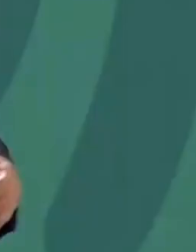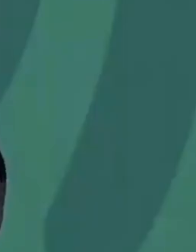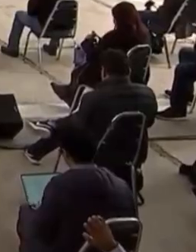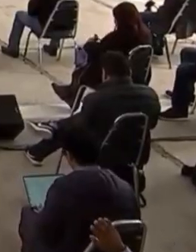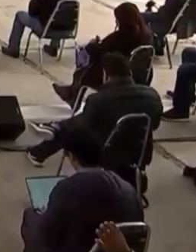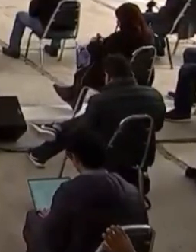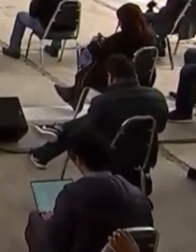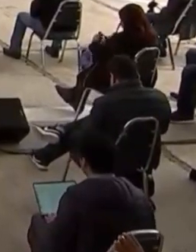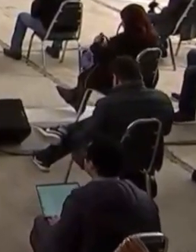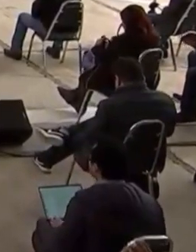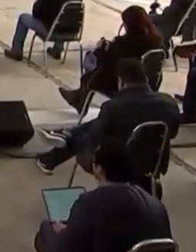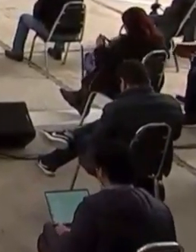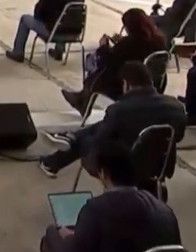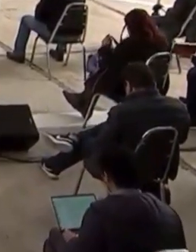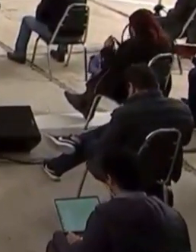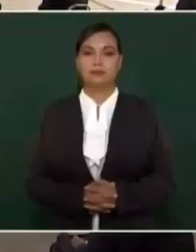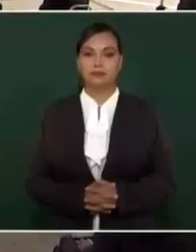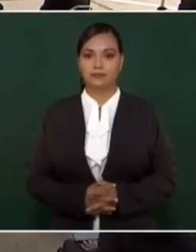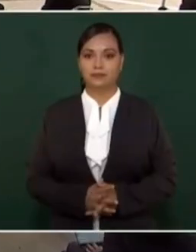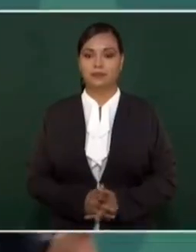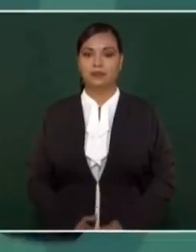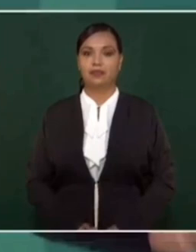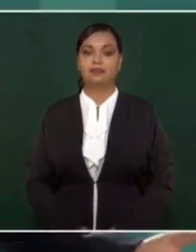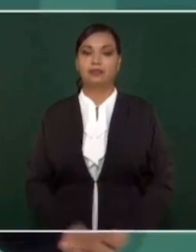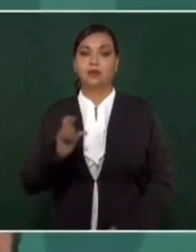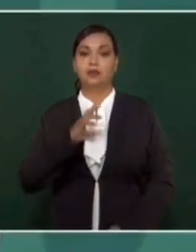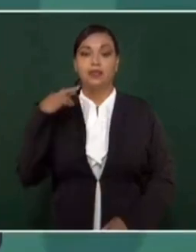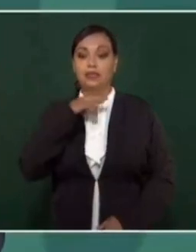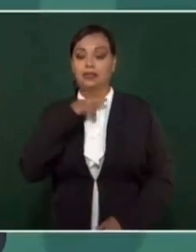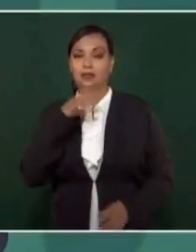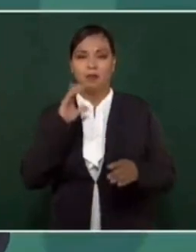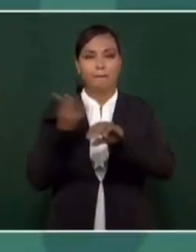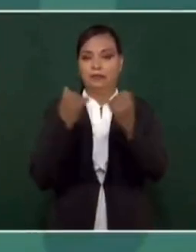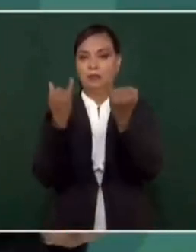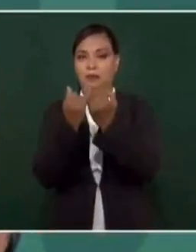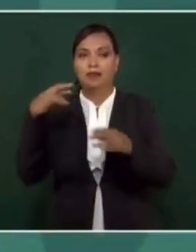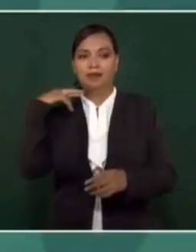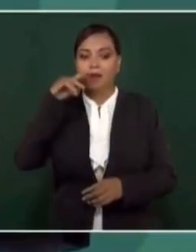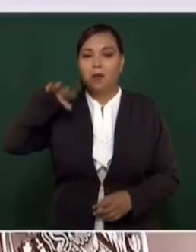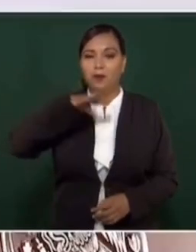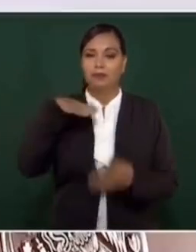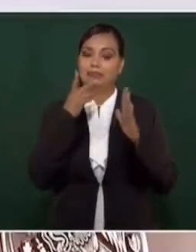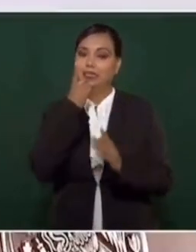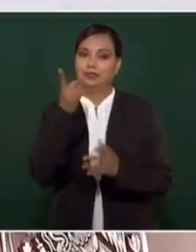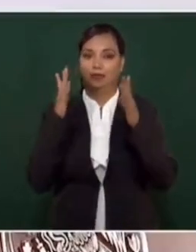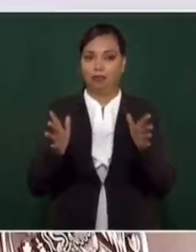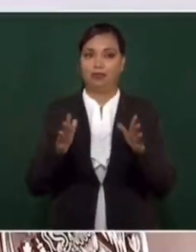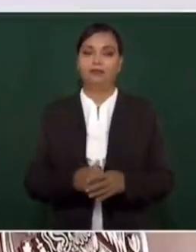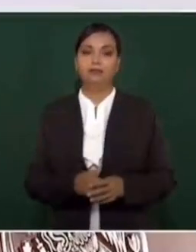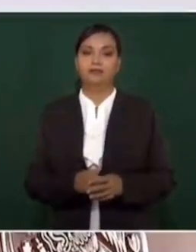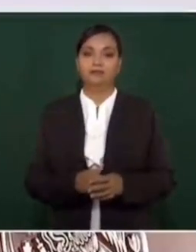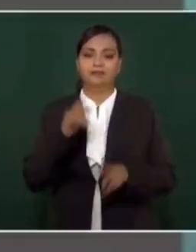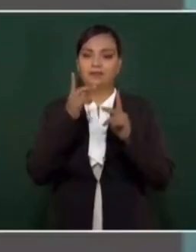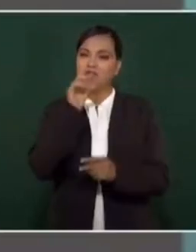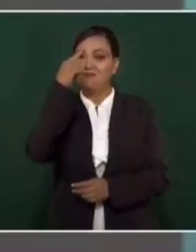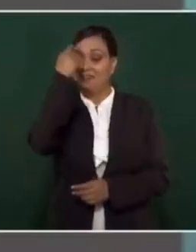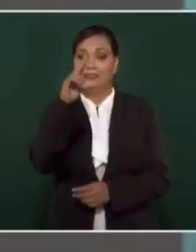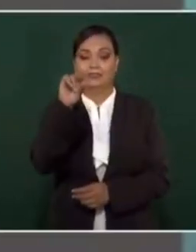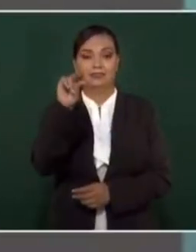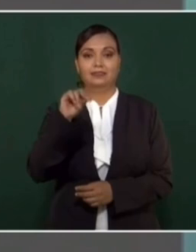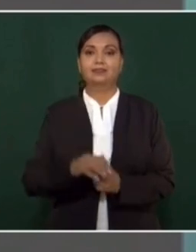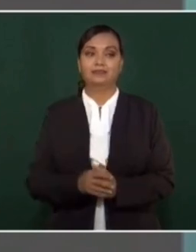nos metemos en eso? Cuando haya algo así, que se apuren a buscar. Ya les dije, no va a ser